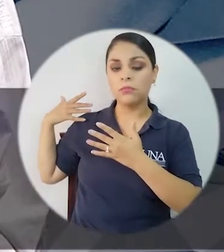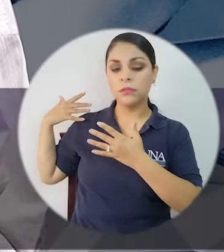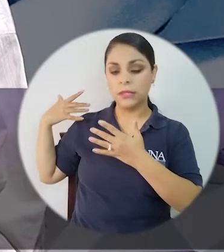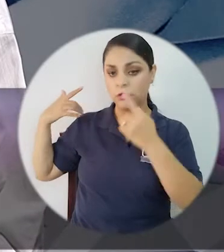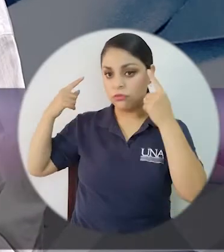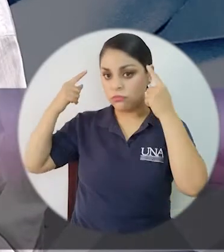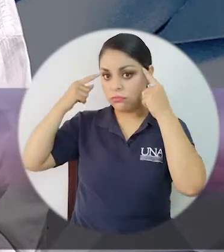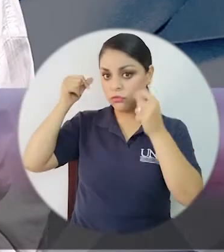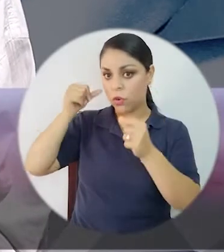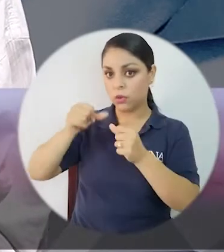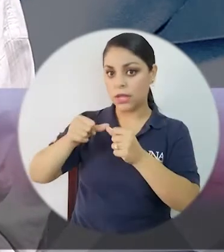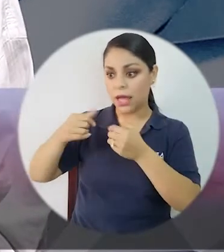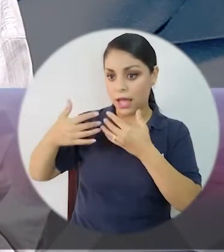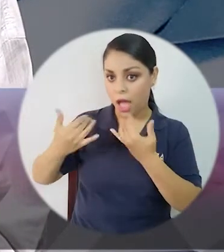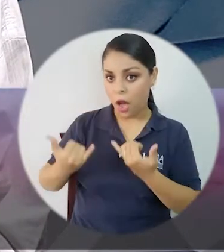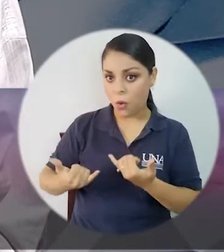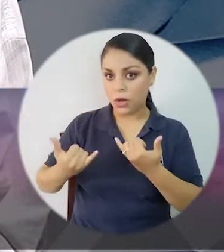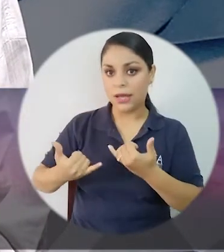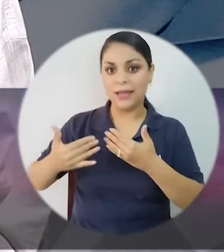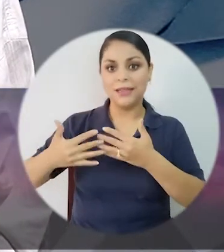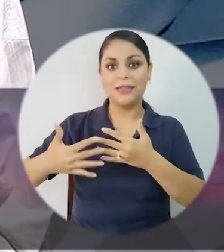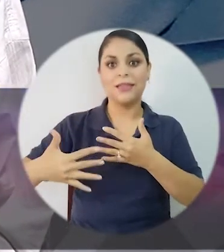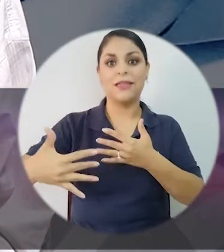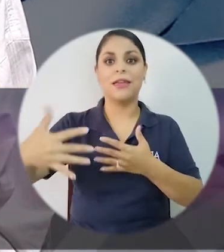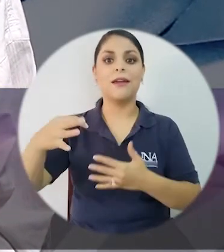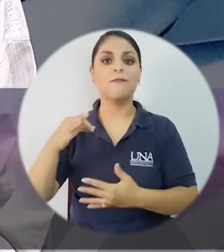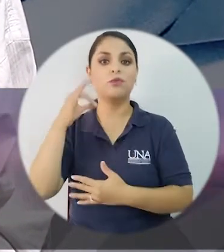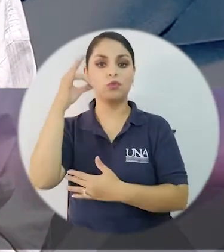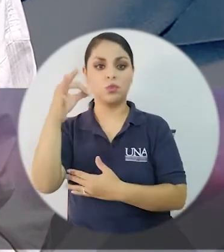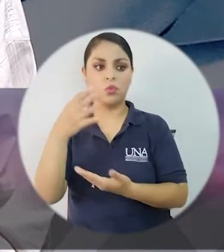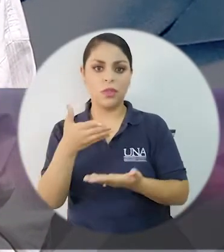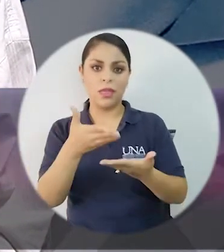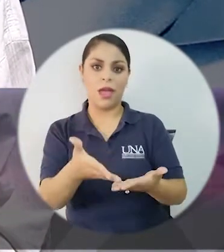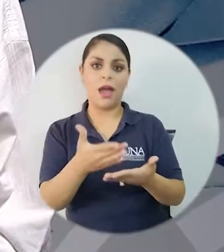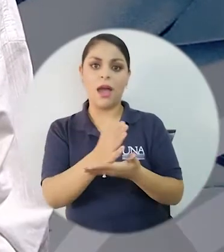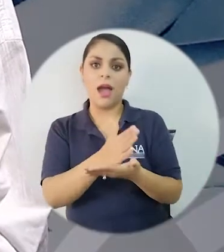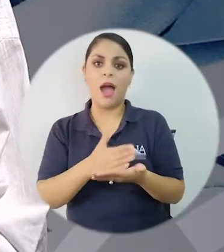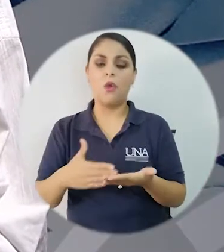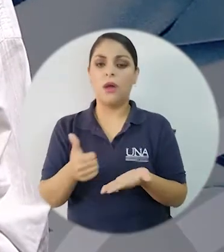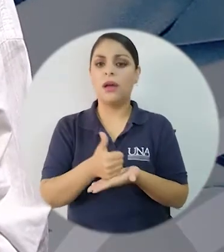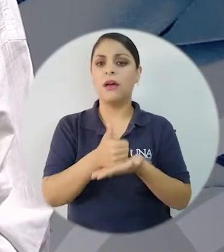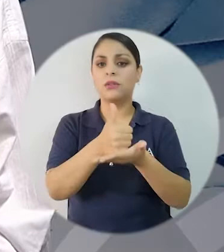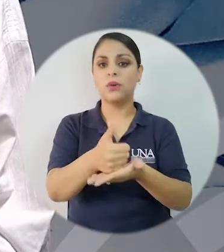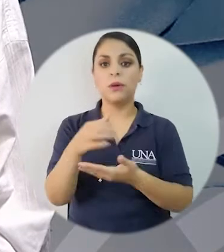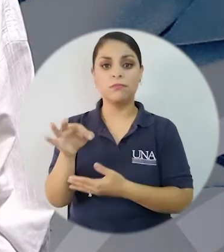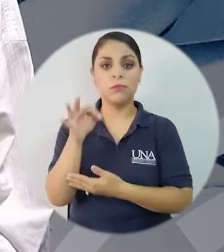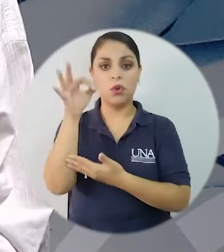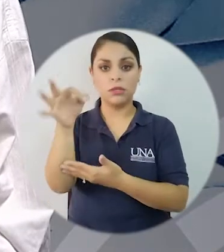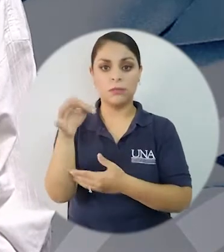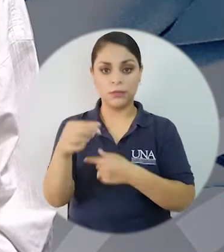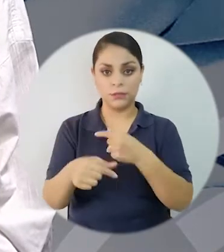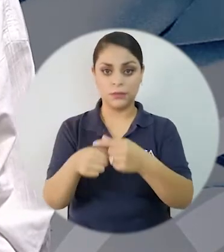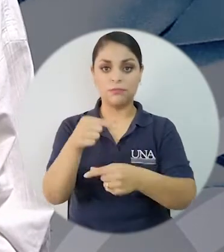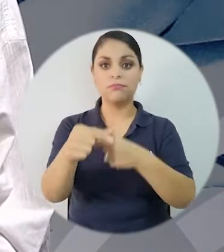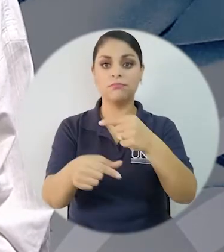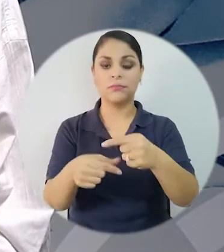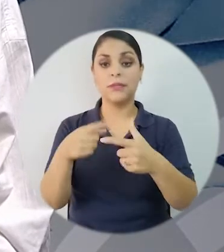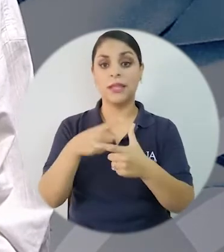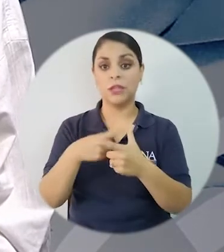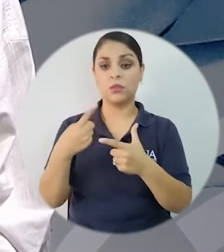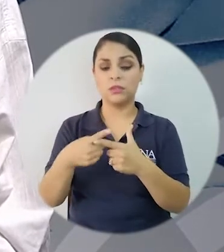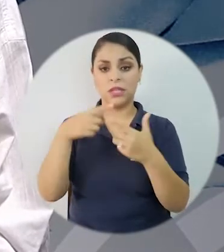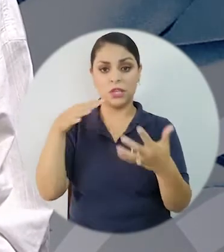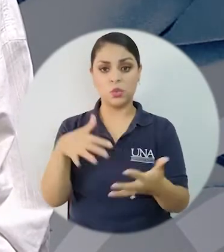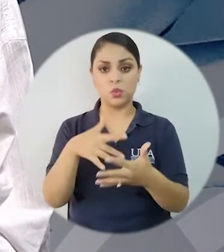y tiene que dejar hacia el futuro algo que colabore con las próximas generaciones. Entonces